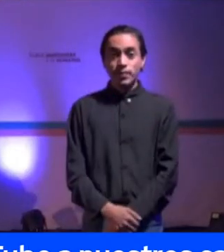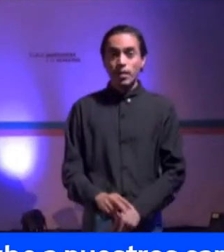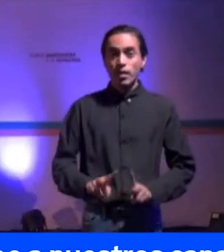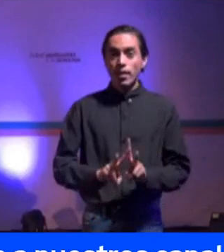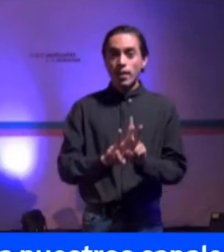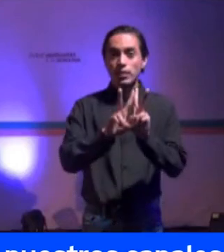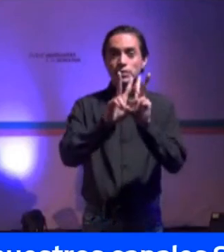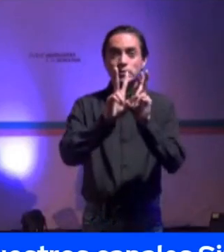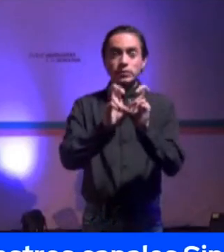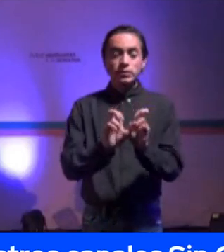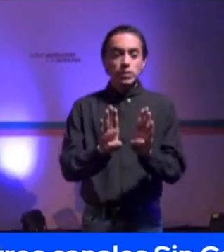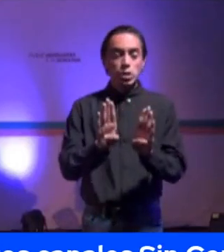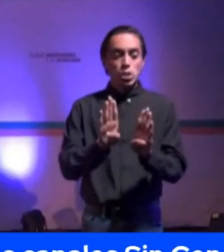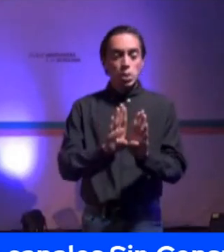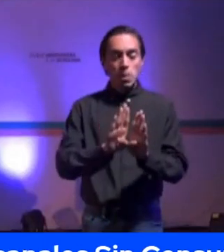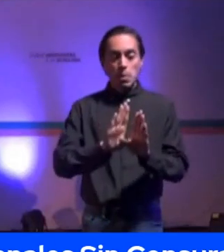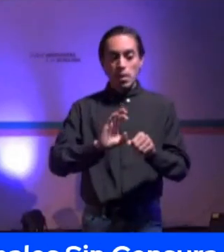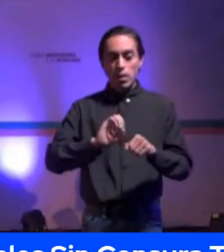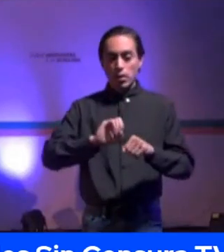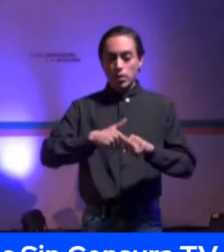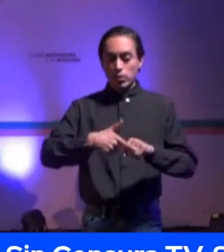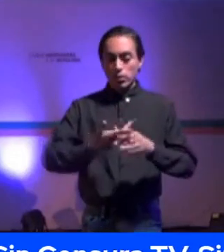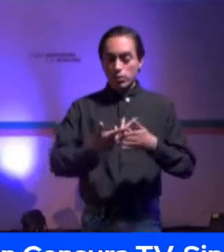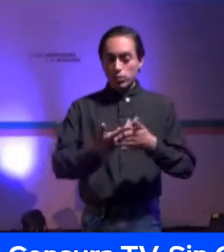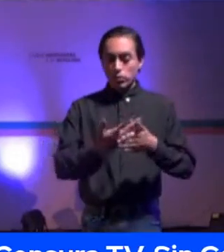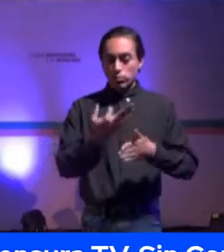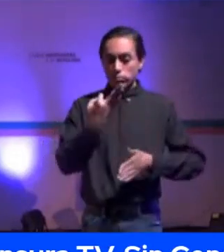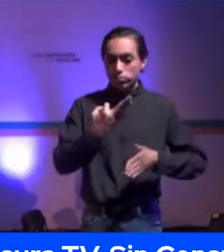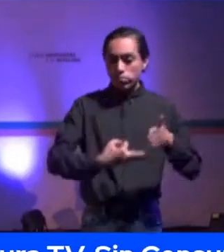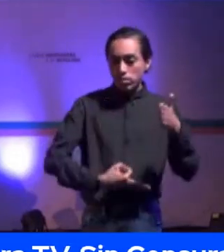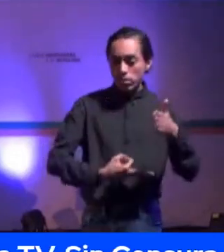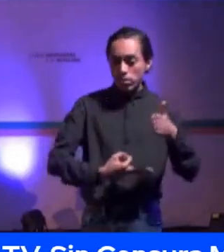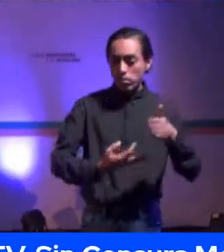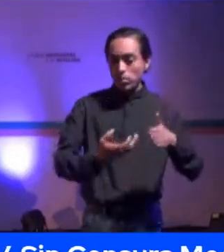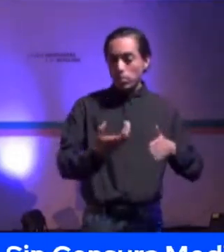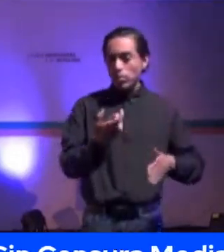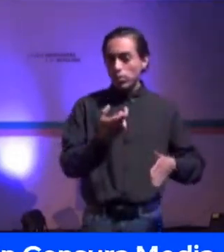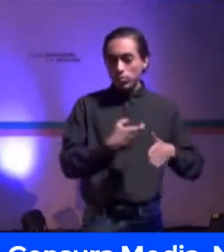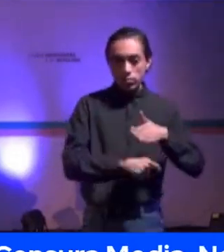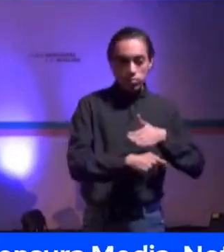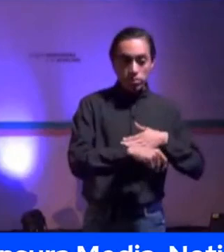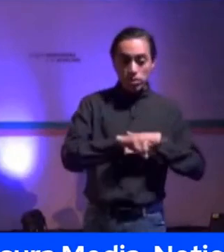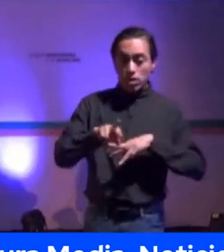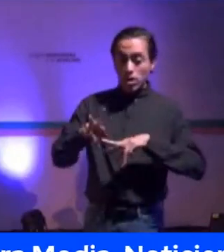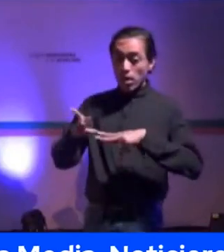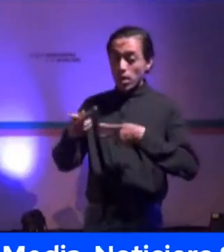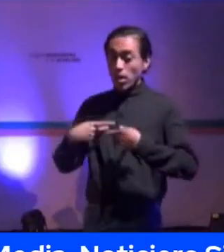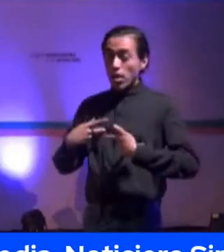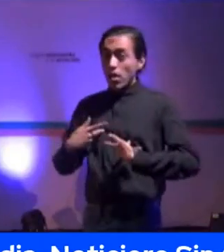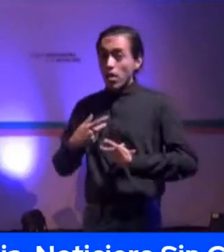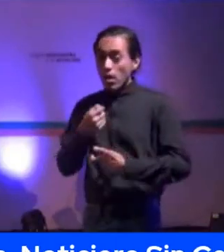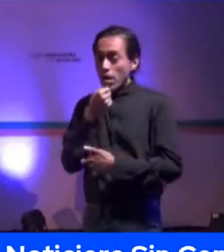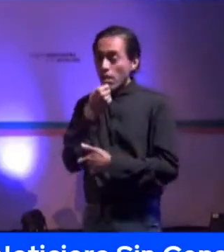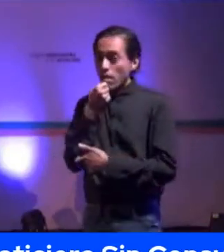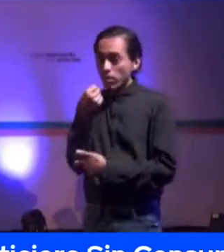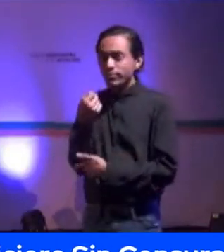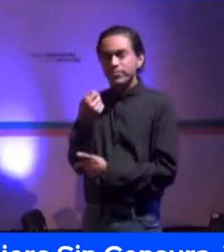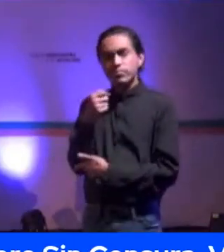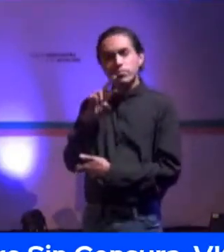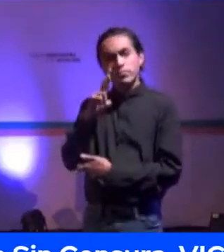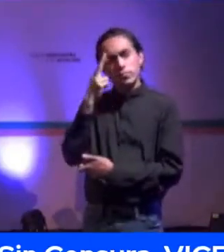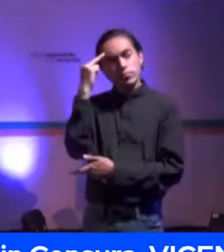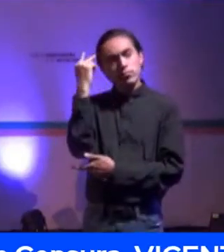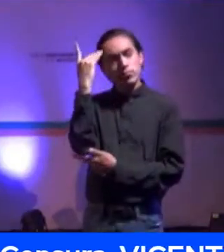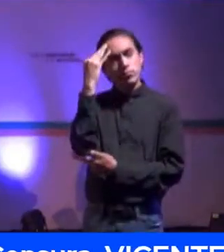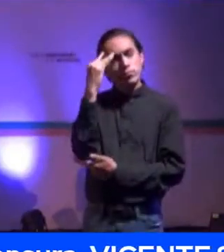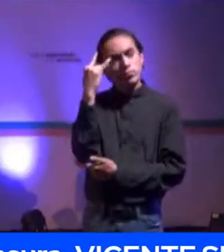los sesgos y de las neutralidades de los periodistas de antaño, me puse a reflexionar y